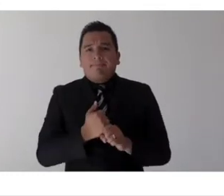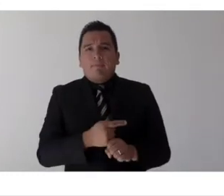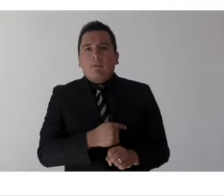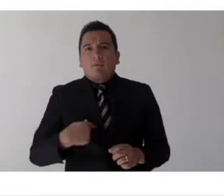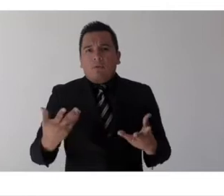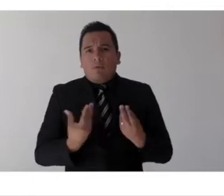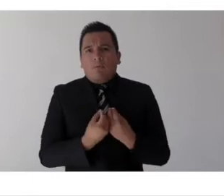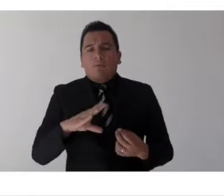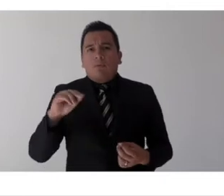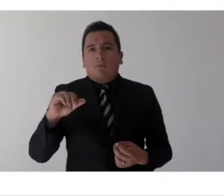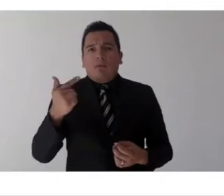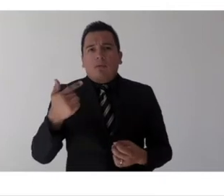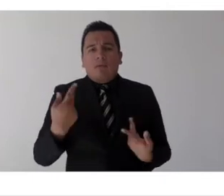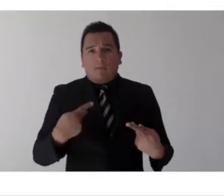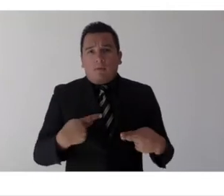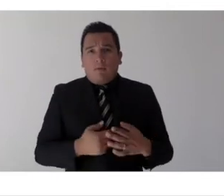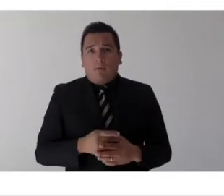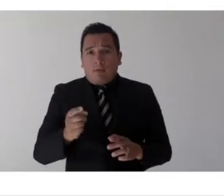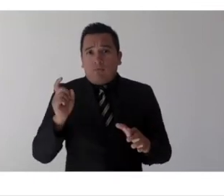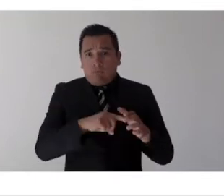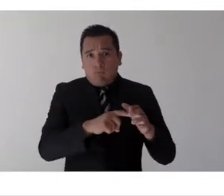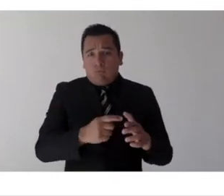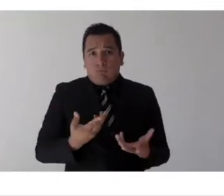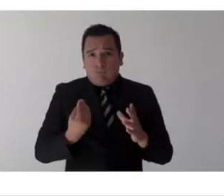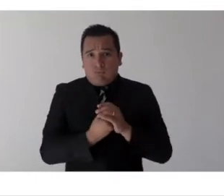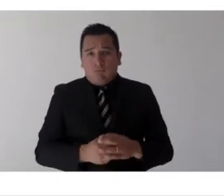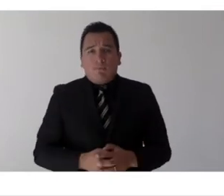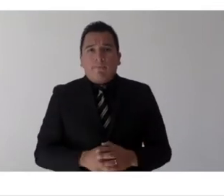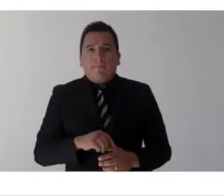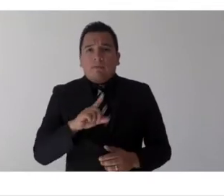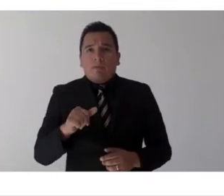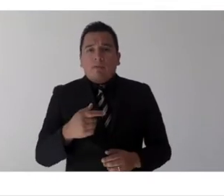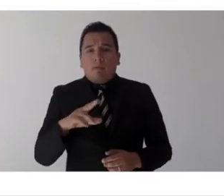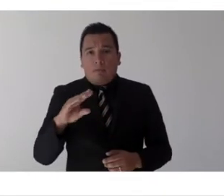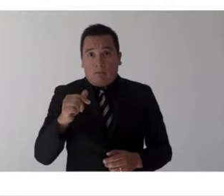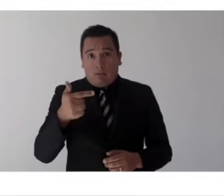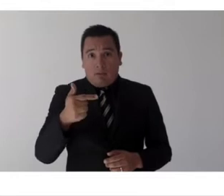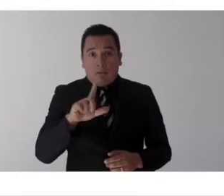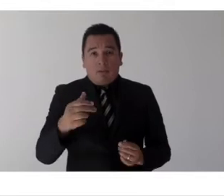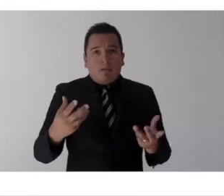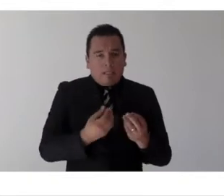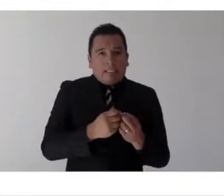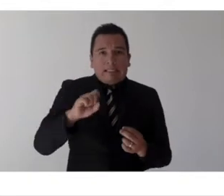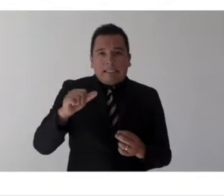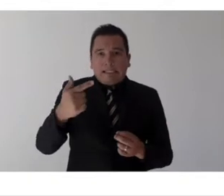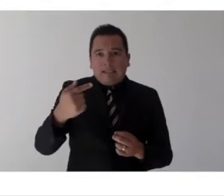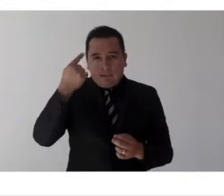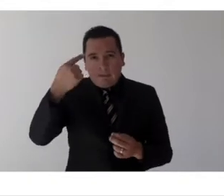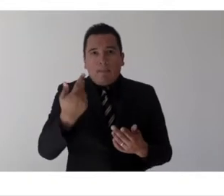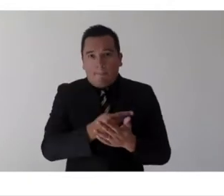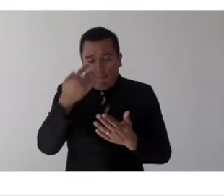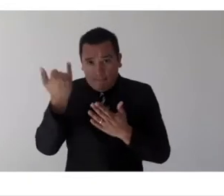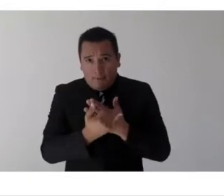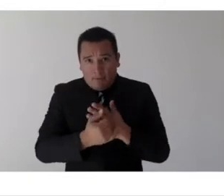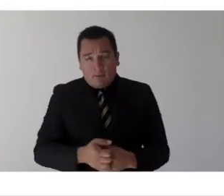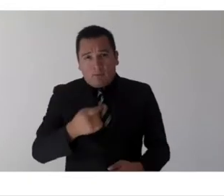personas. De esas 97 personas, 67 crearon proyectos de exigencia. Y esos 67